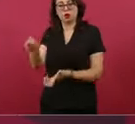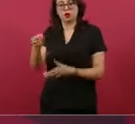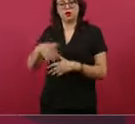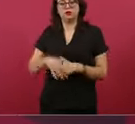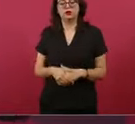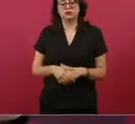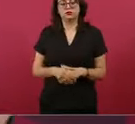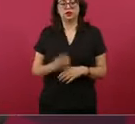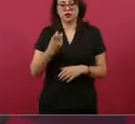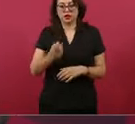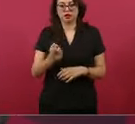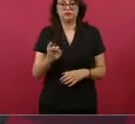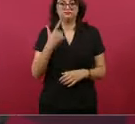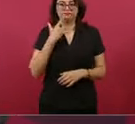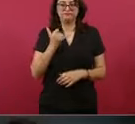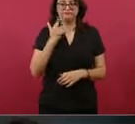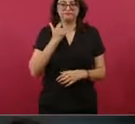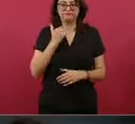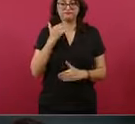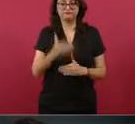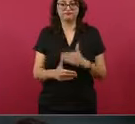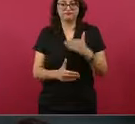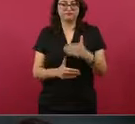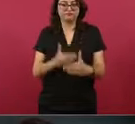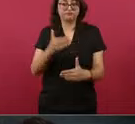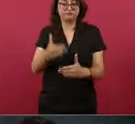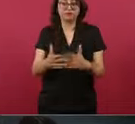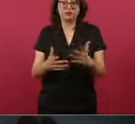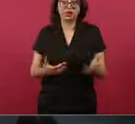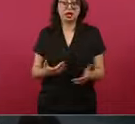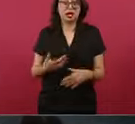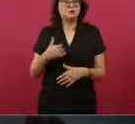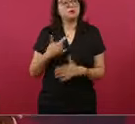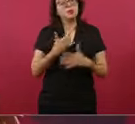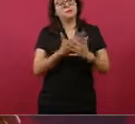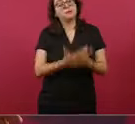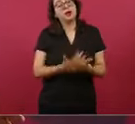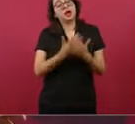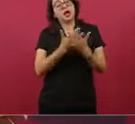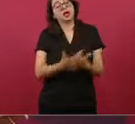Estamos en eso, pero no esperamos a Estados Unidos.